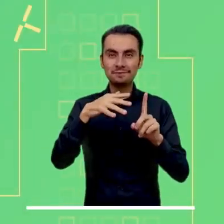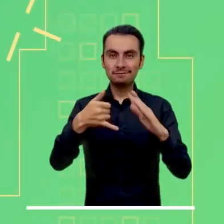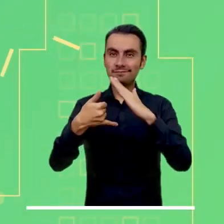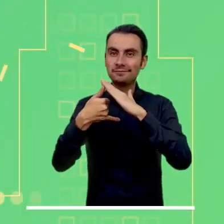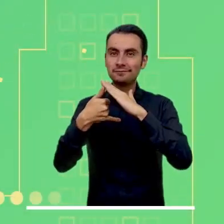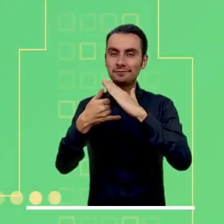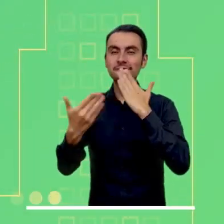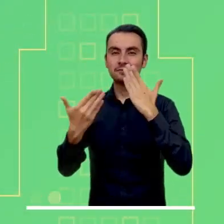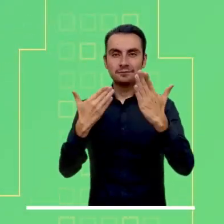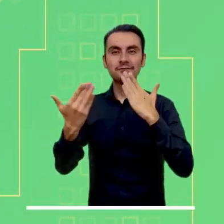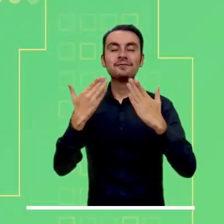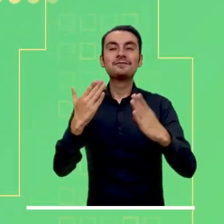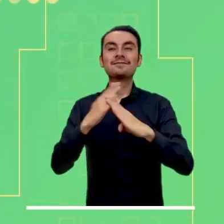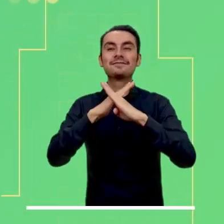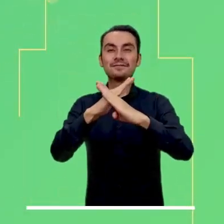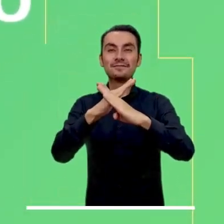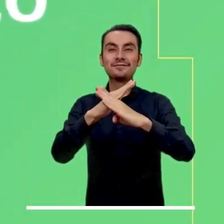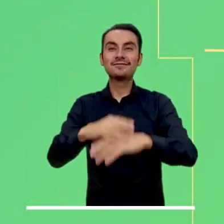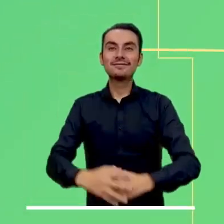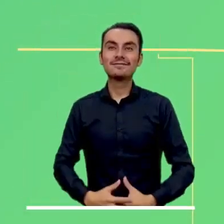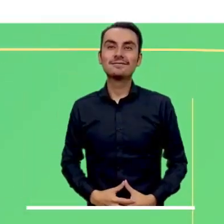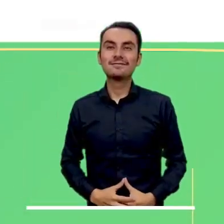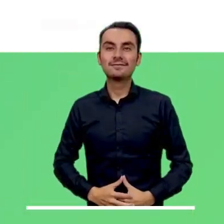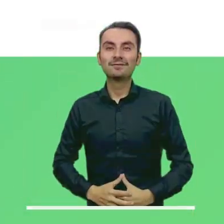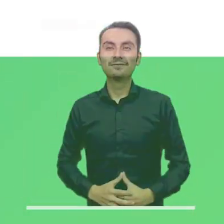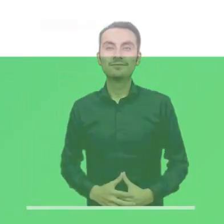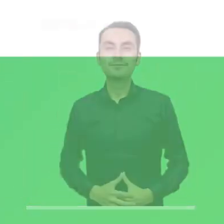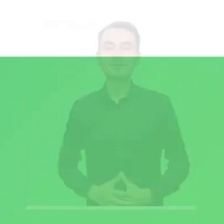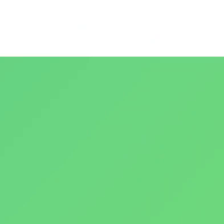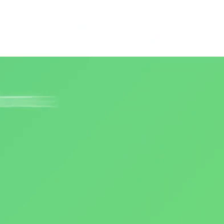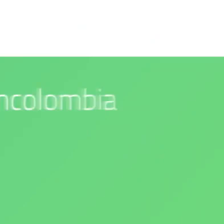en nuestras redes sociales. Nuestro